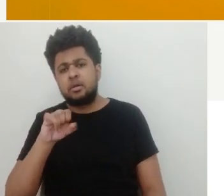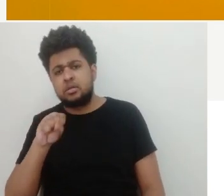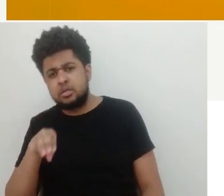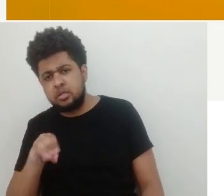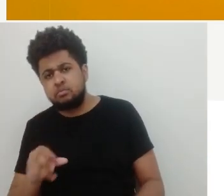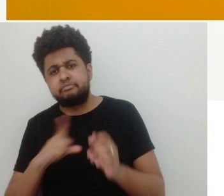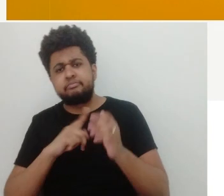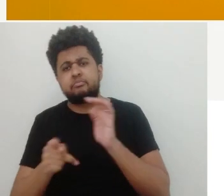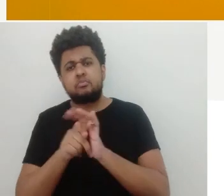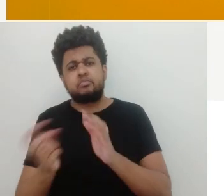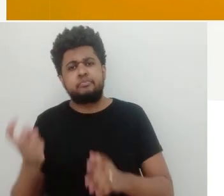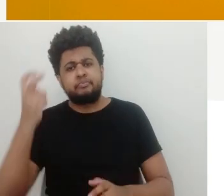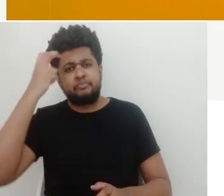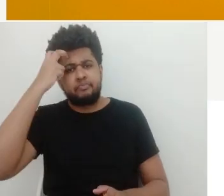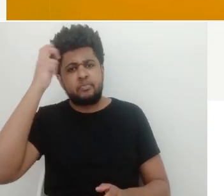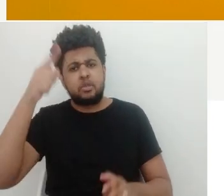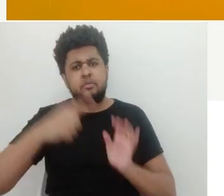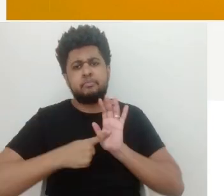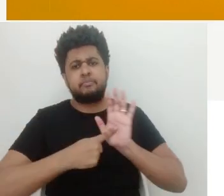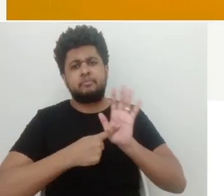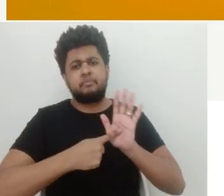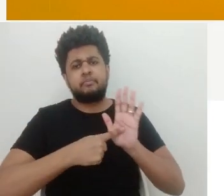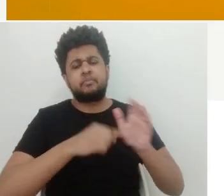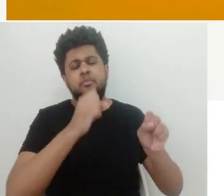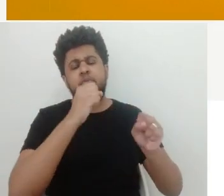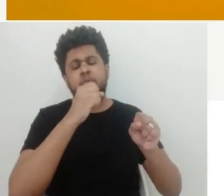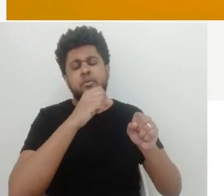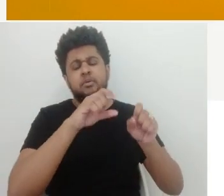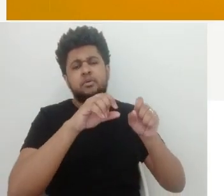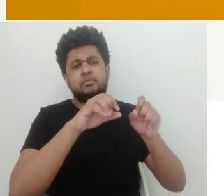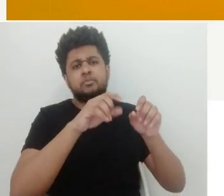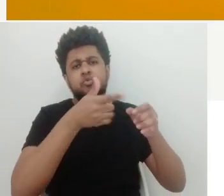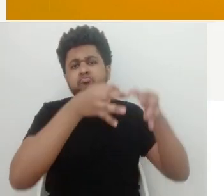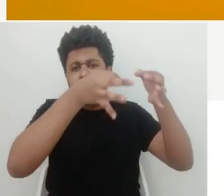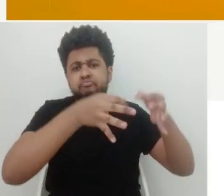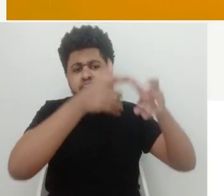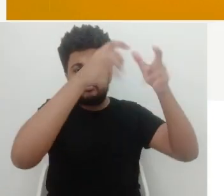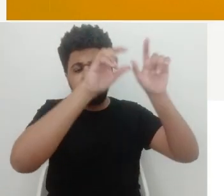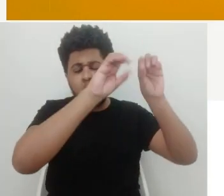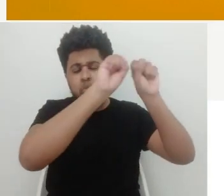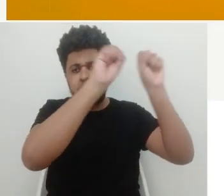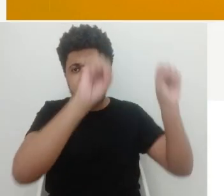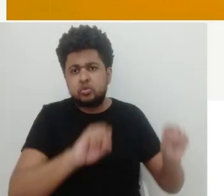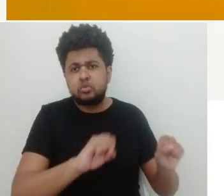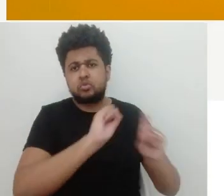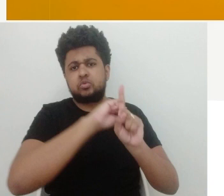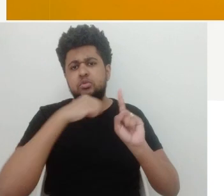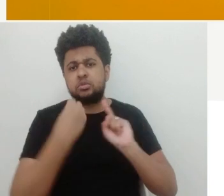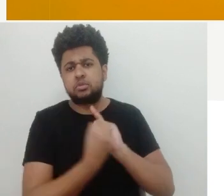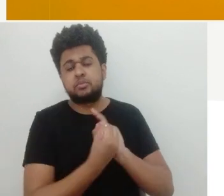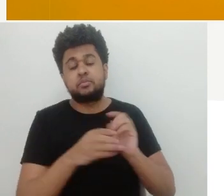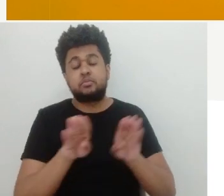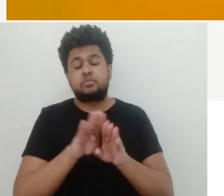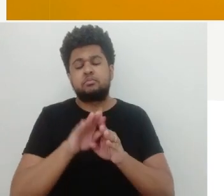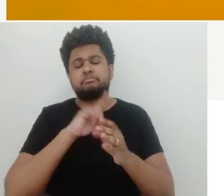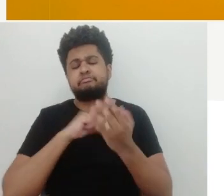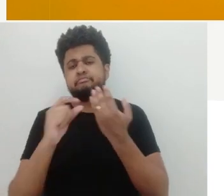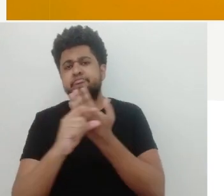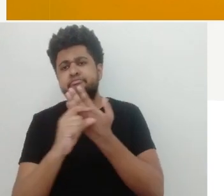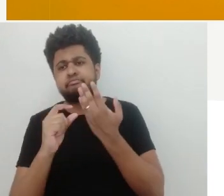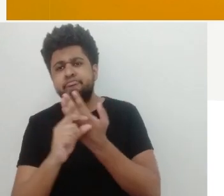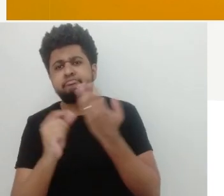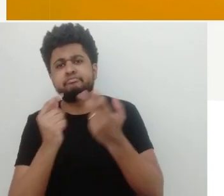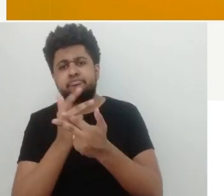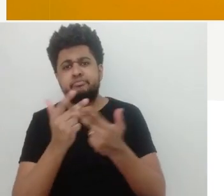social. En la elaboración de este concepto por autores como Raymond Williams, emerge una de las tensiones que a mi juicio